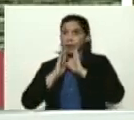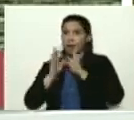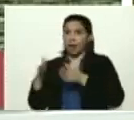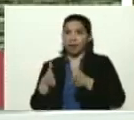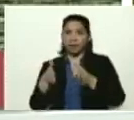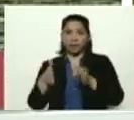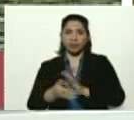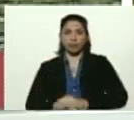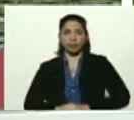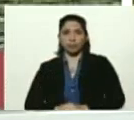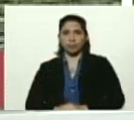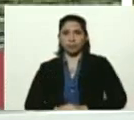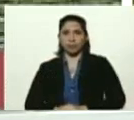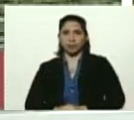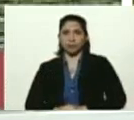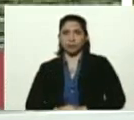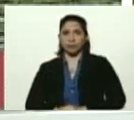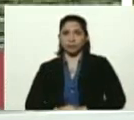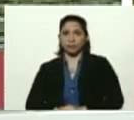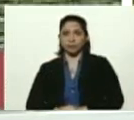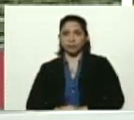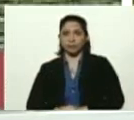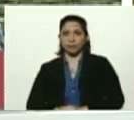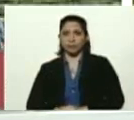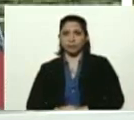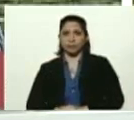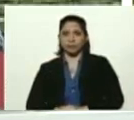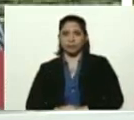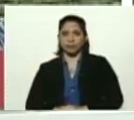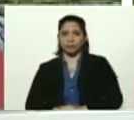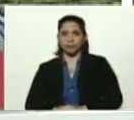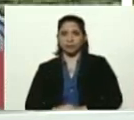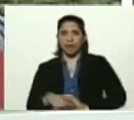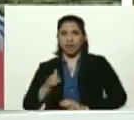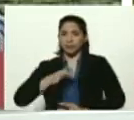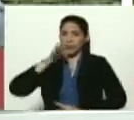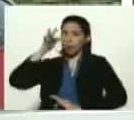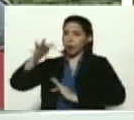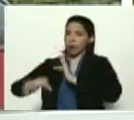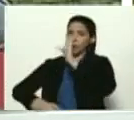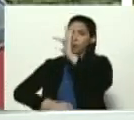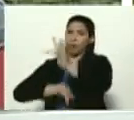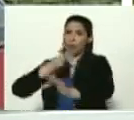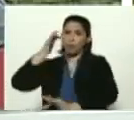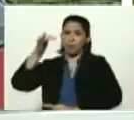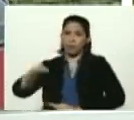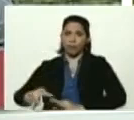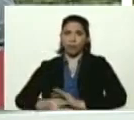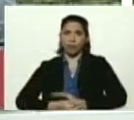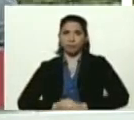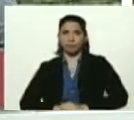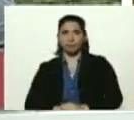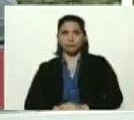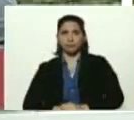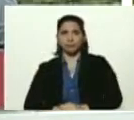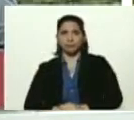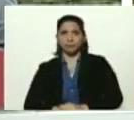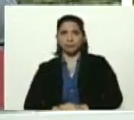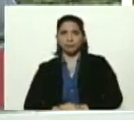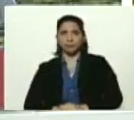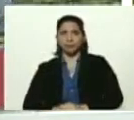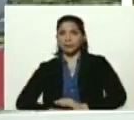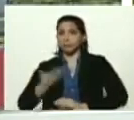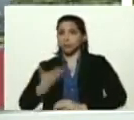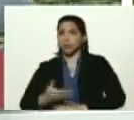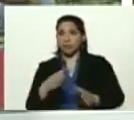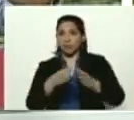están pasando por las trochas y están contaminando, contagiando a